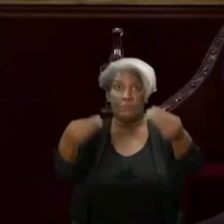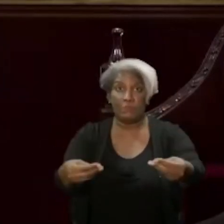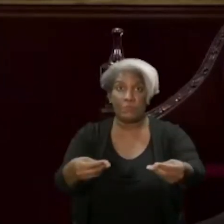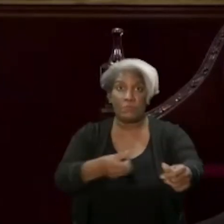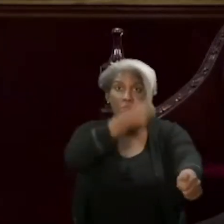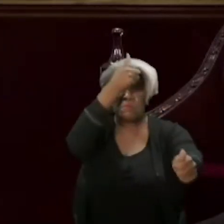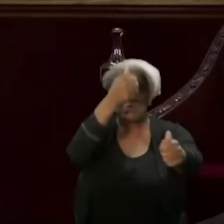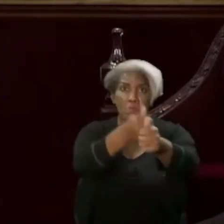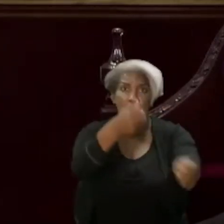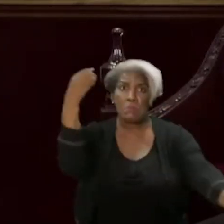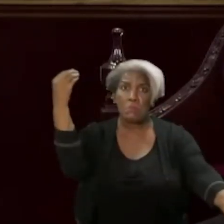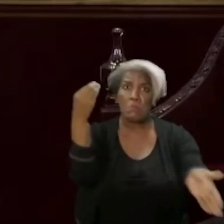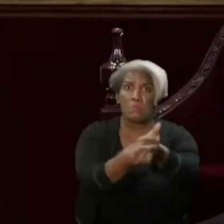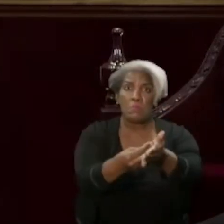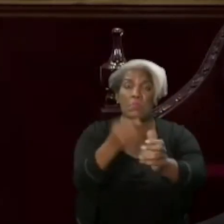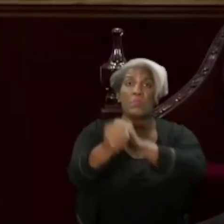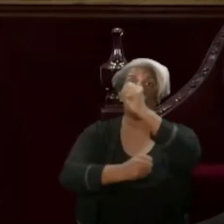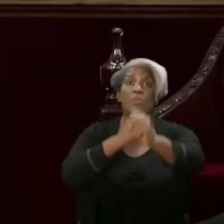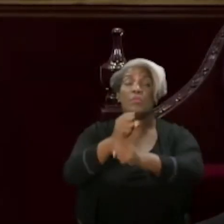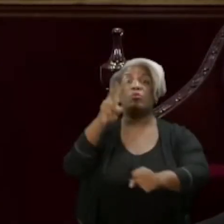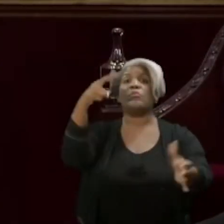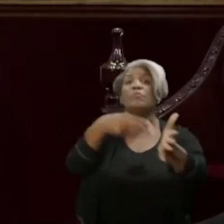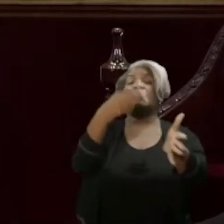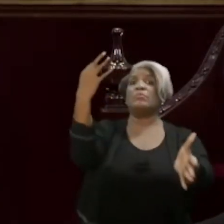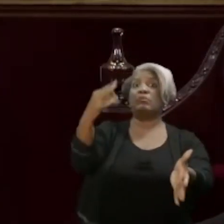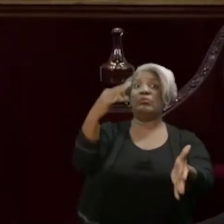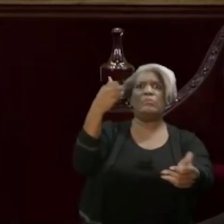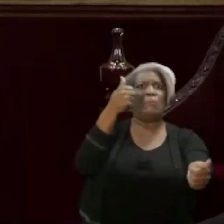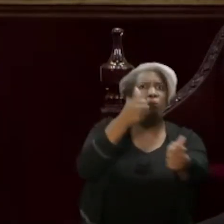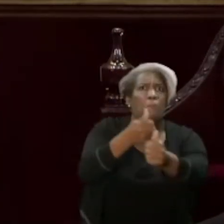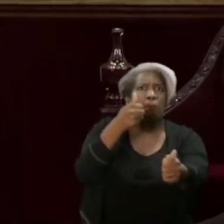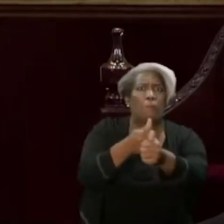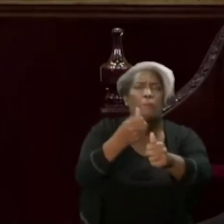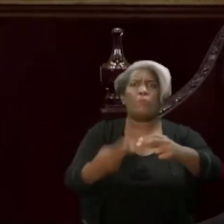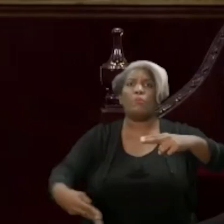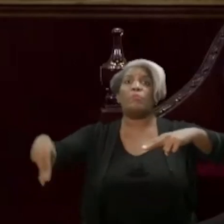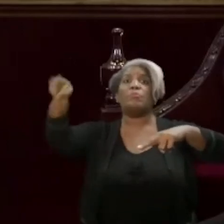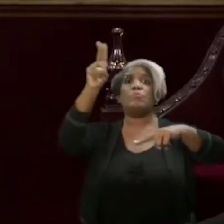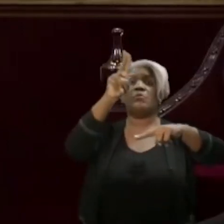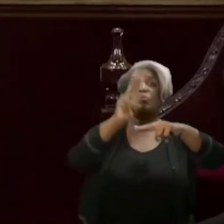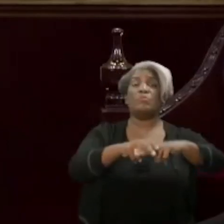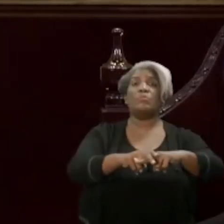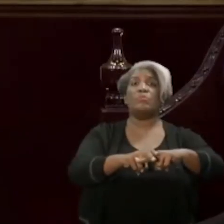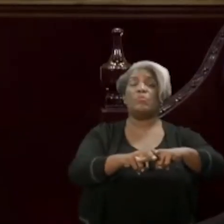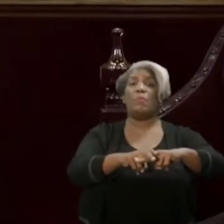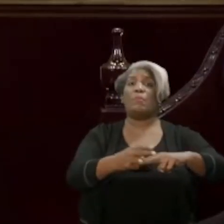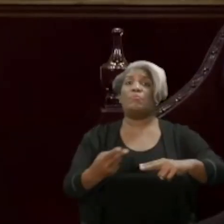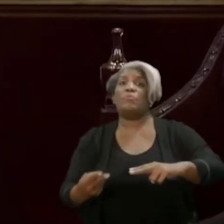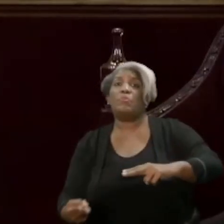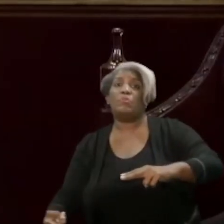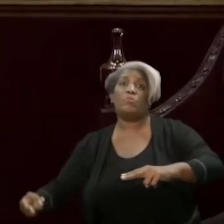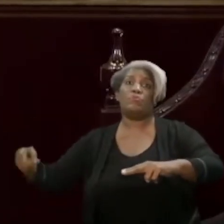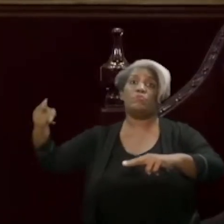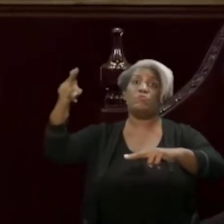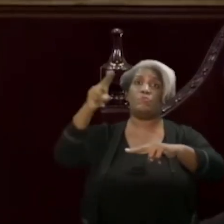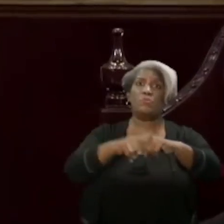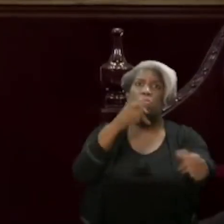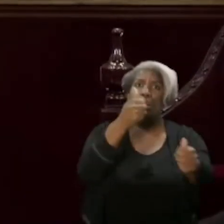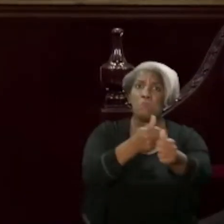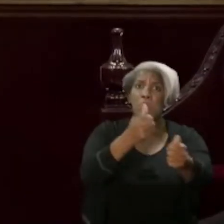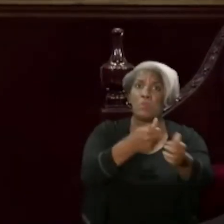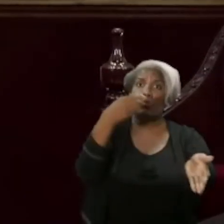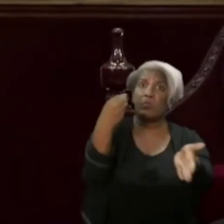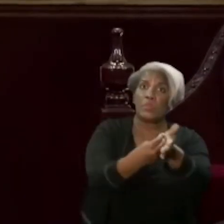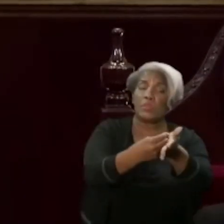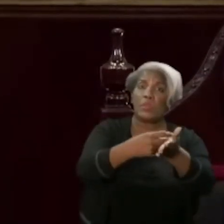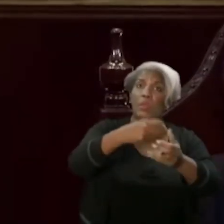el mismo presupuesto del 2019, para un aumento de 5 veces más, repito, con el mismo